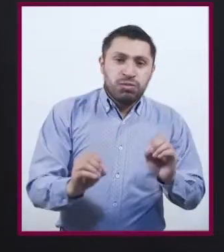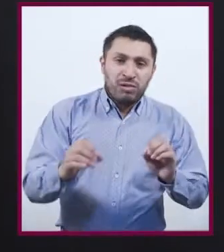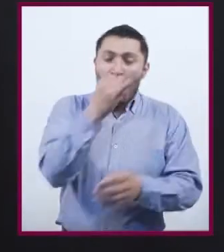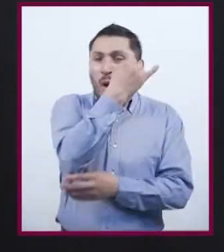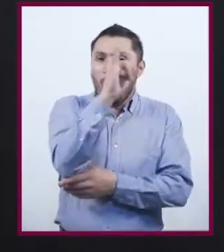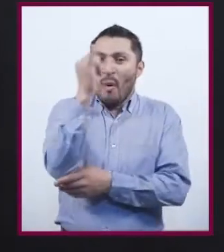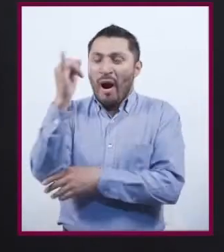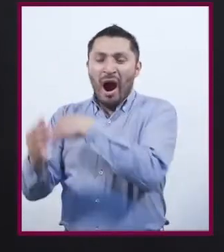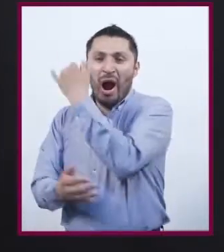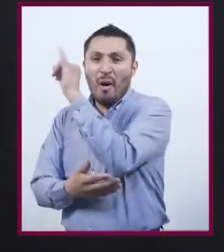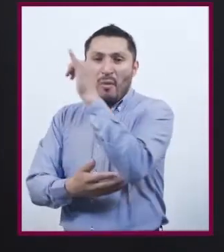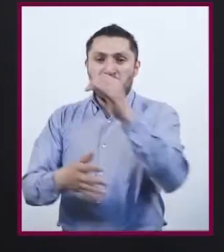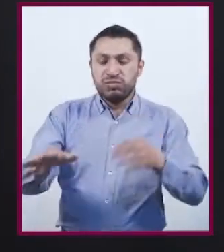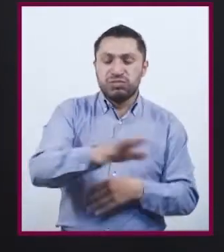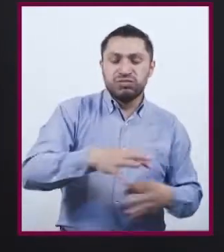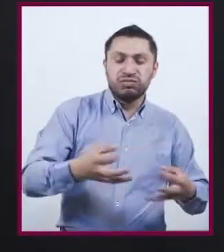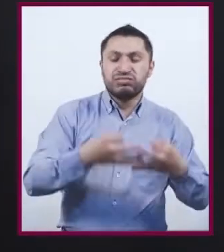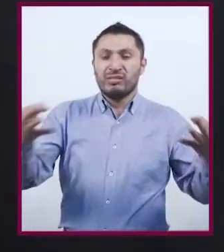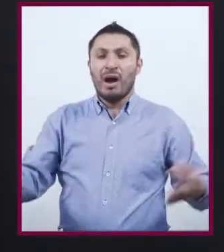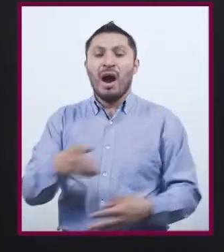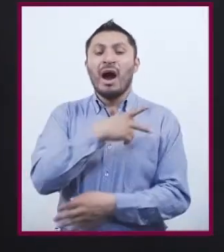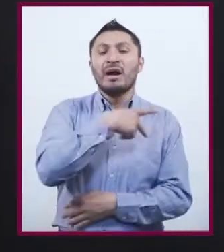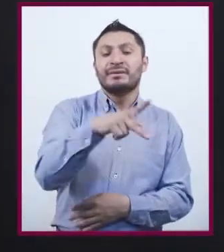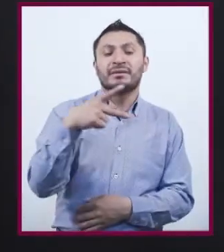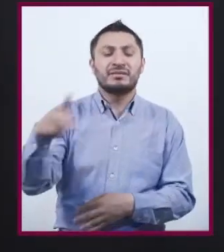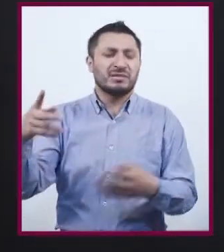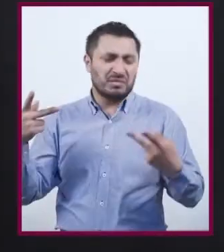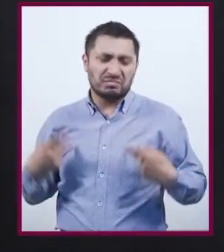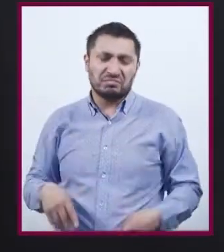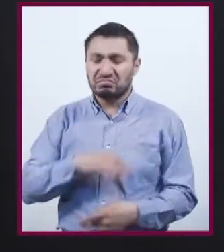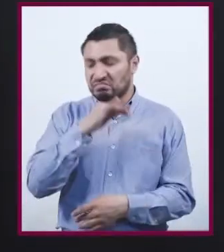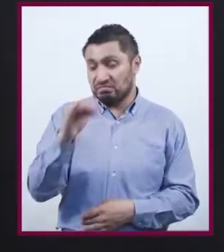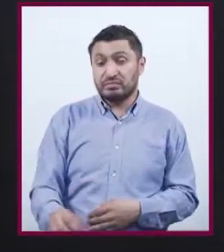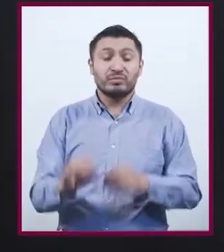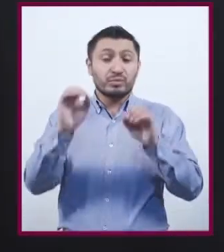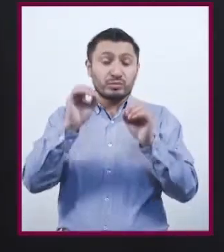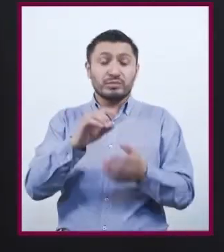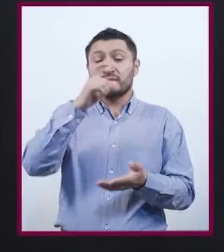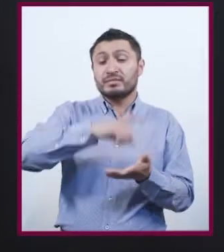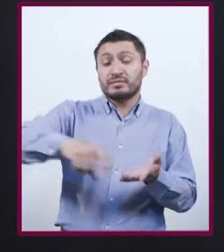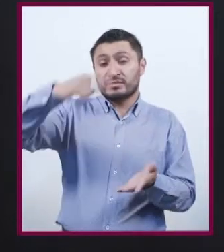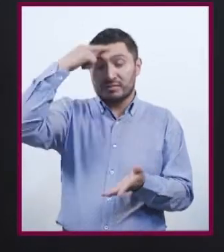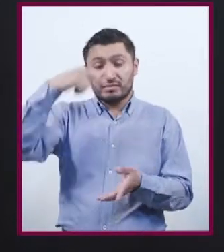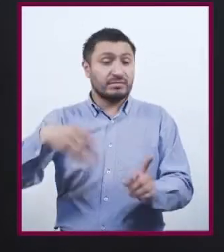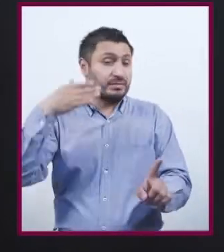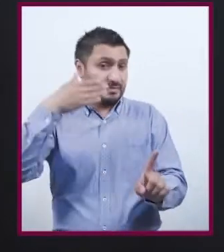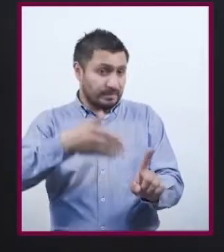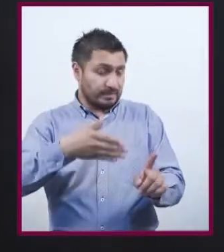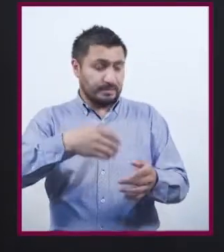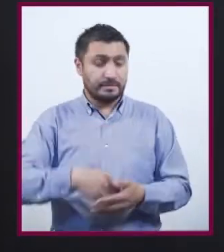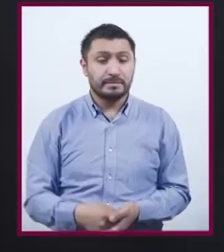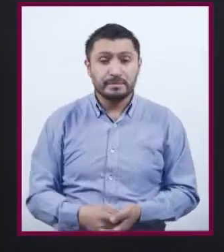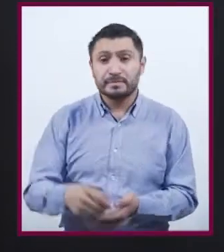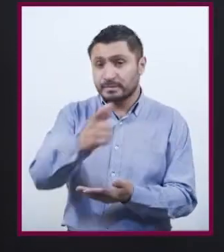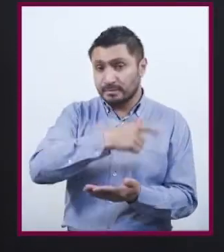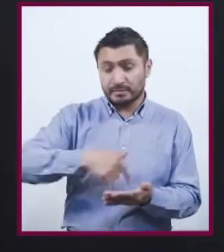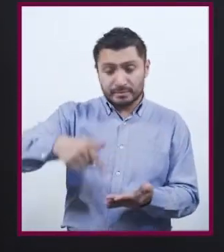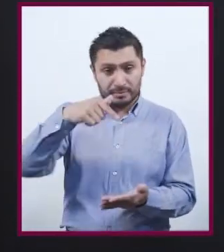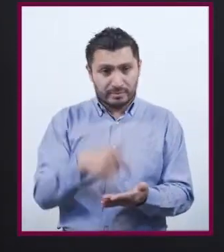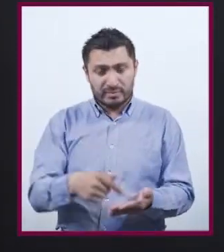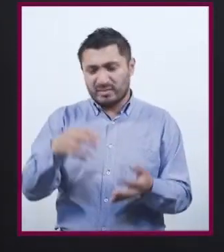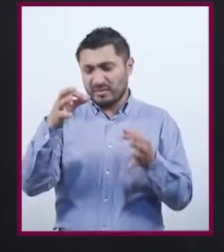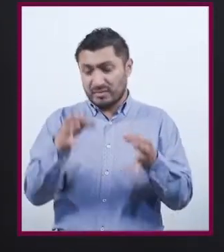de las epidemias, o bien en jardines y terrenos, propiedad de las personas fallecidas, o que se adquirían para tal